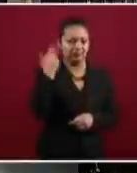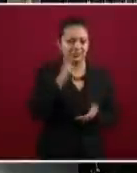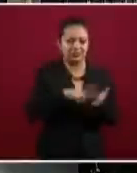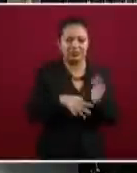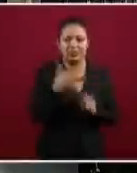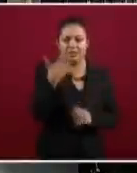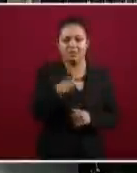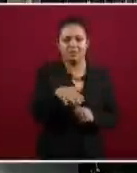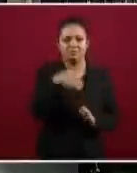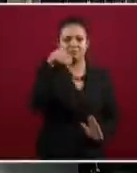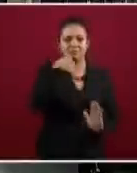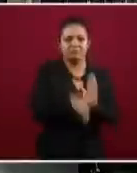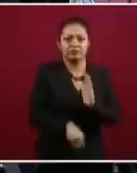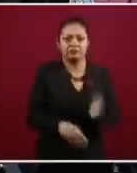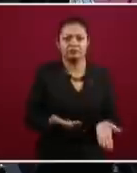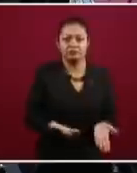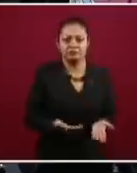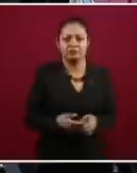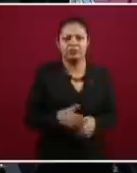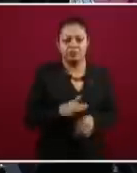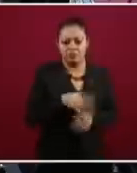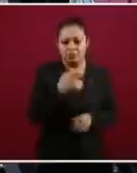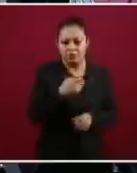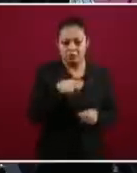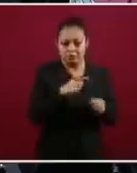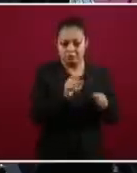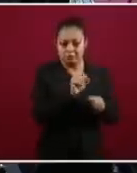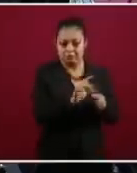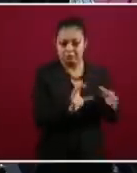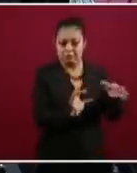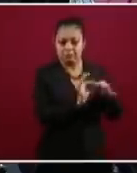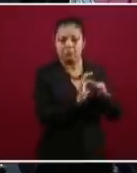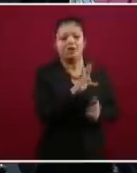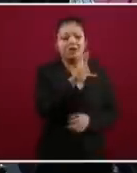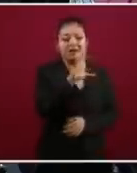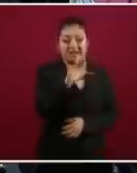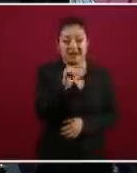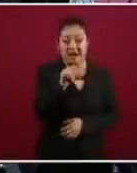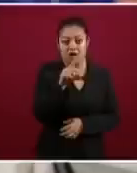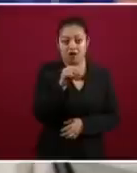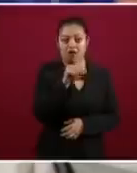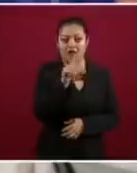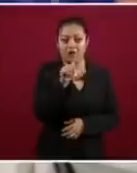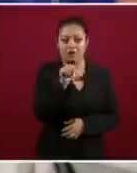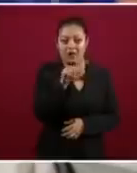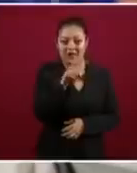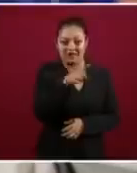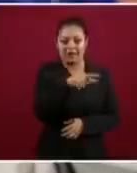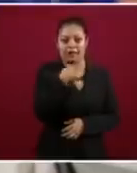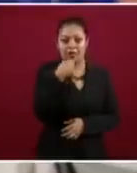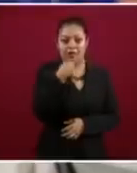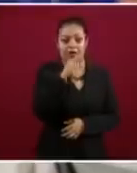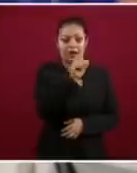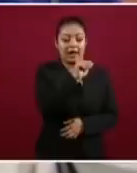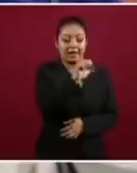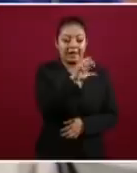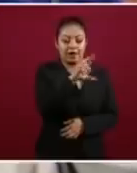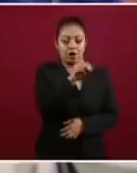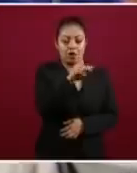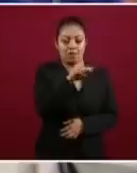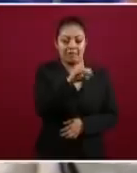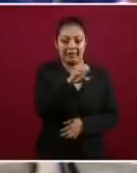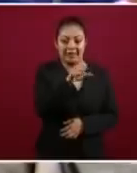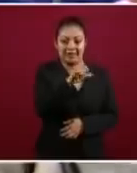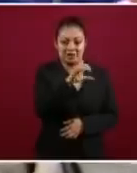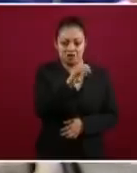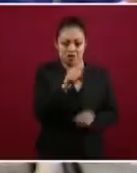2010? Aprovechando la coyuntura, Ricardo del Valle declaró que se van a incorporar a Aeroméxico en